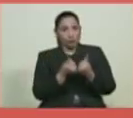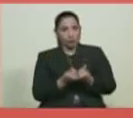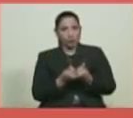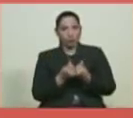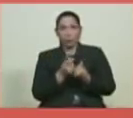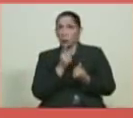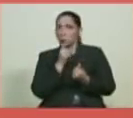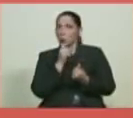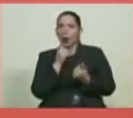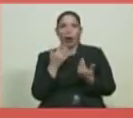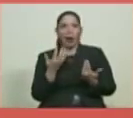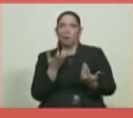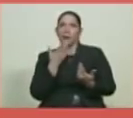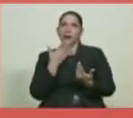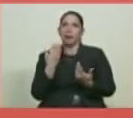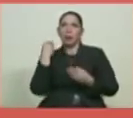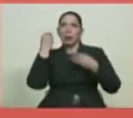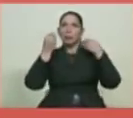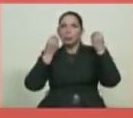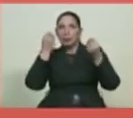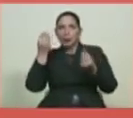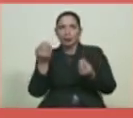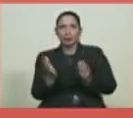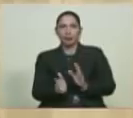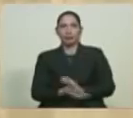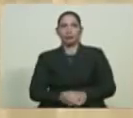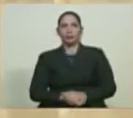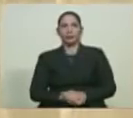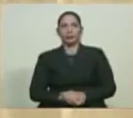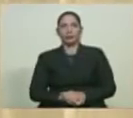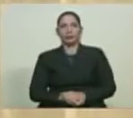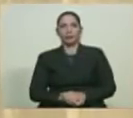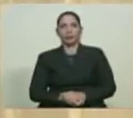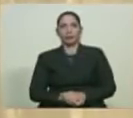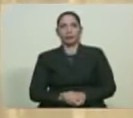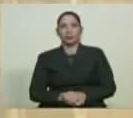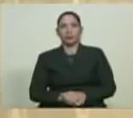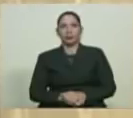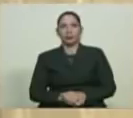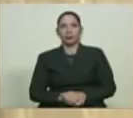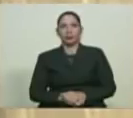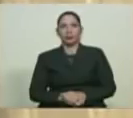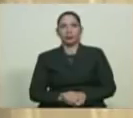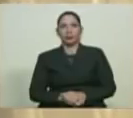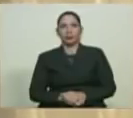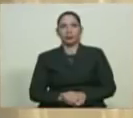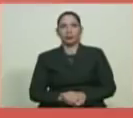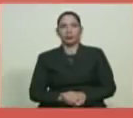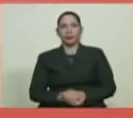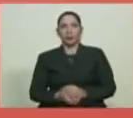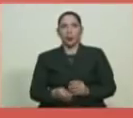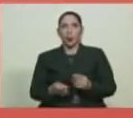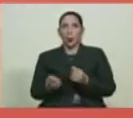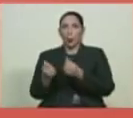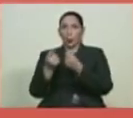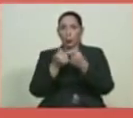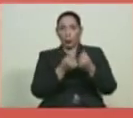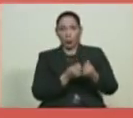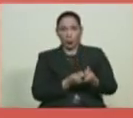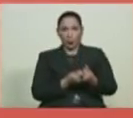la excusa, que no es otra cosa que una excusa, o principalmente es una excusa, de que el incremento de salario ha generado, o